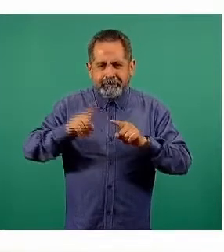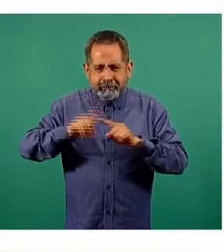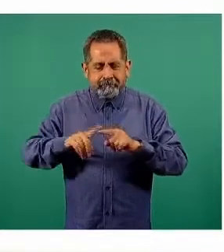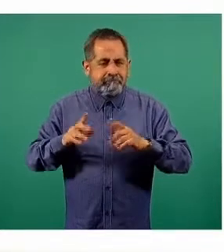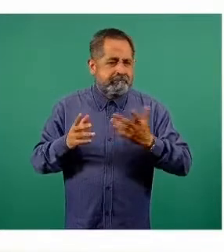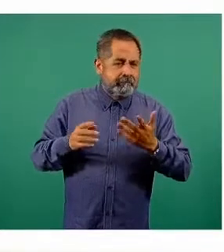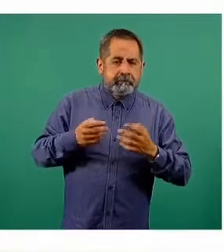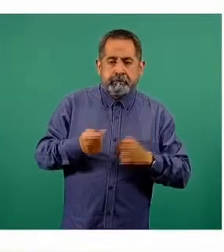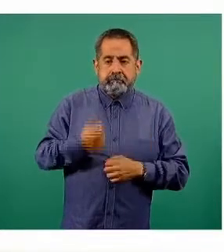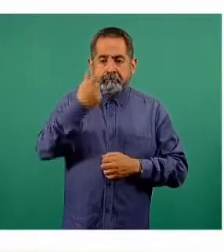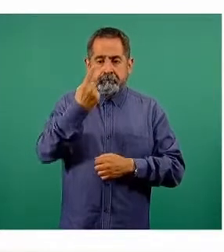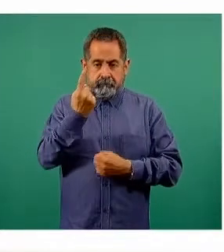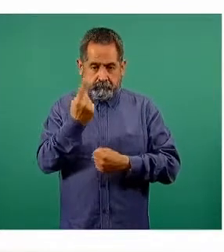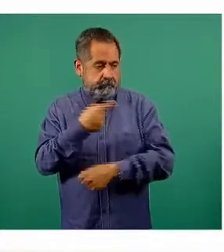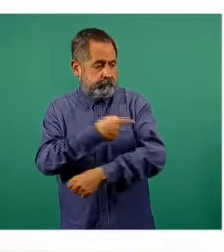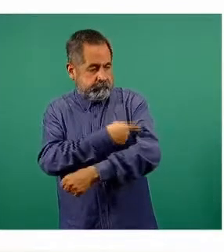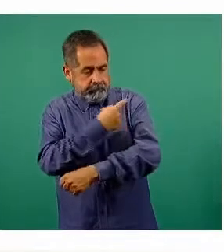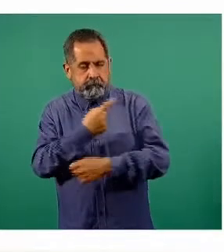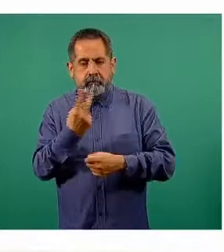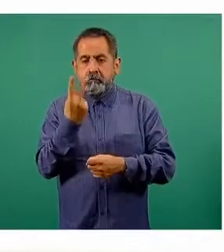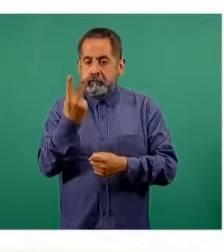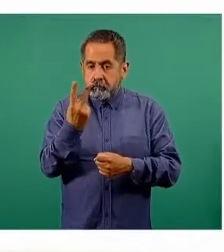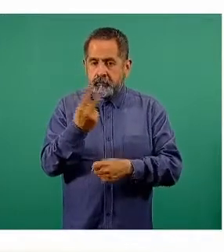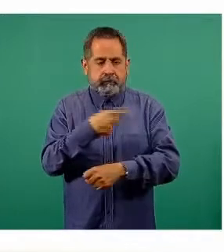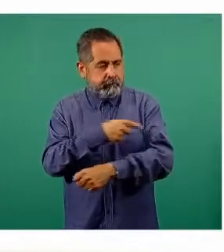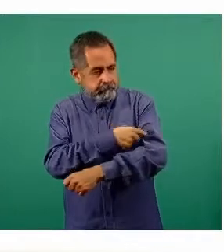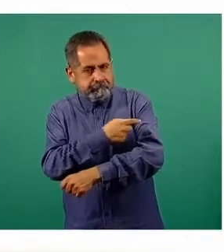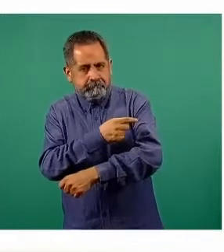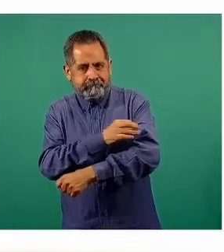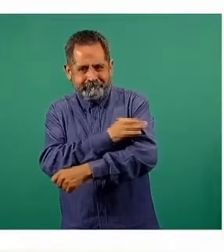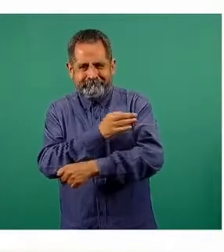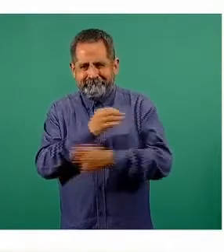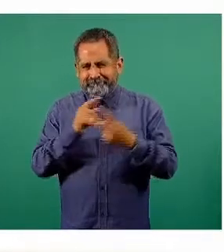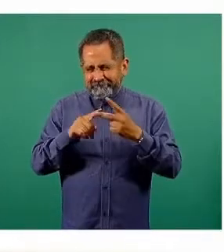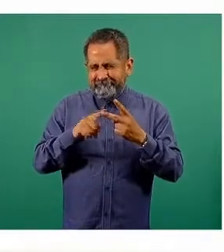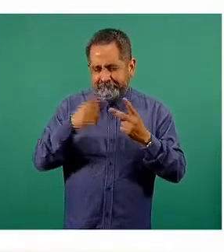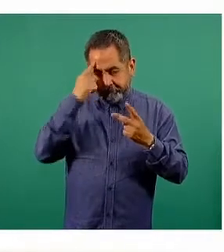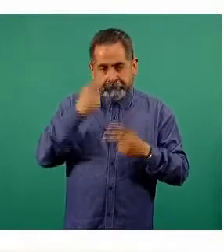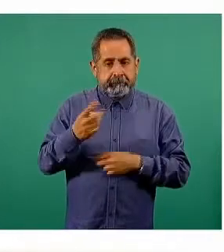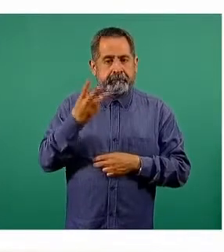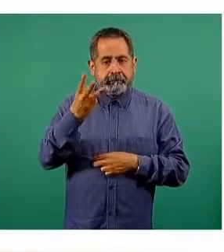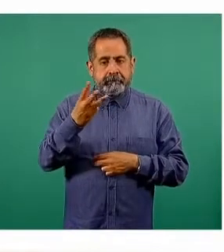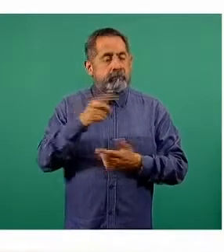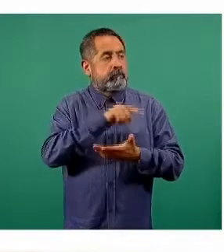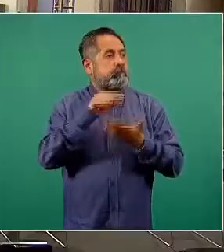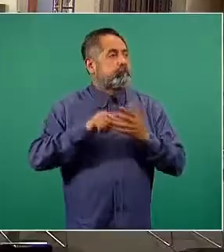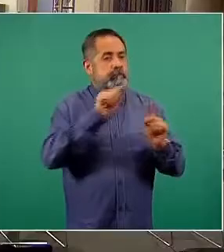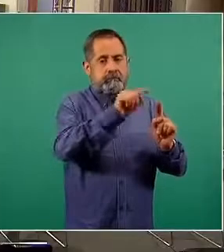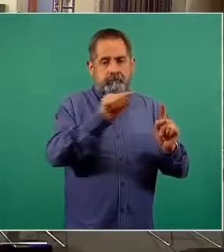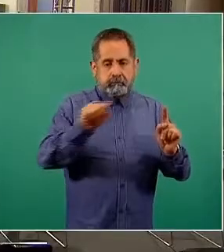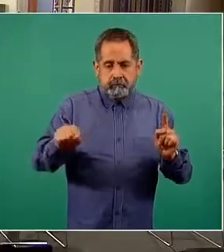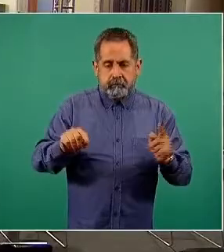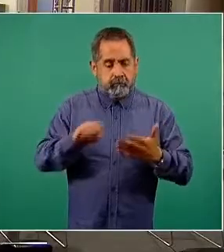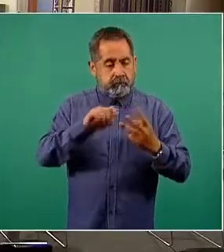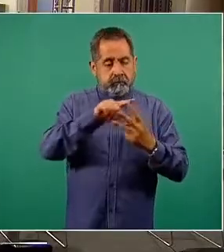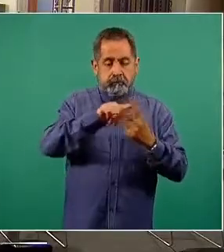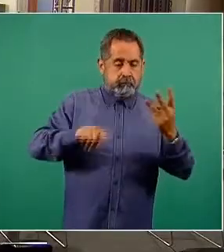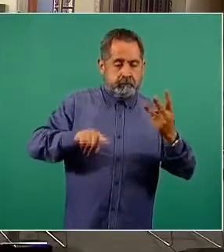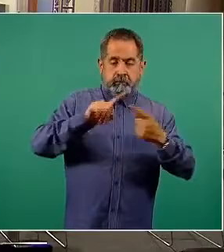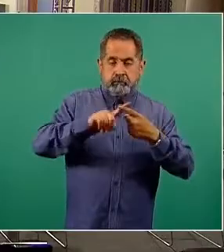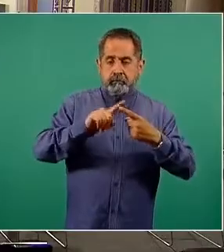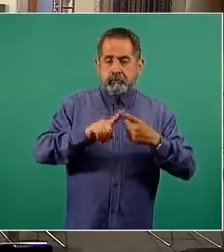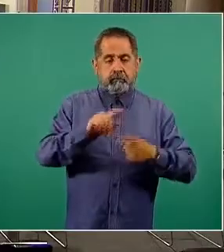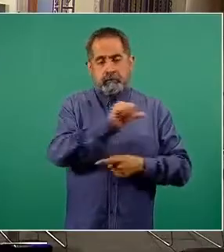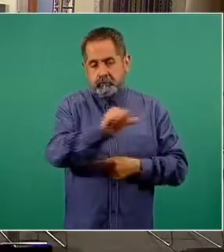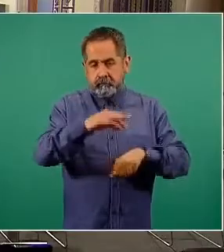esquemas, primera dosis, segunda dosis, y en 3 poblaciones diferentes en las que hemos estado vacunando: personal de salud de